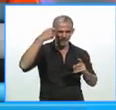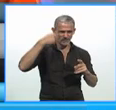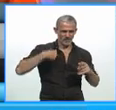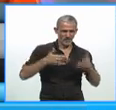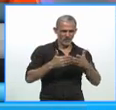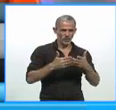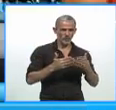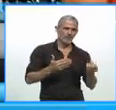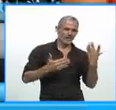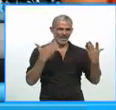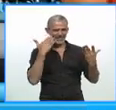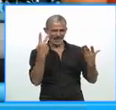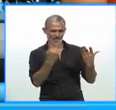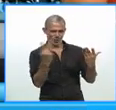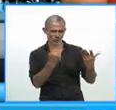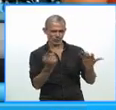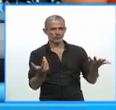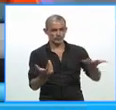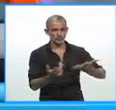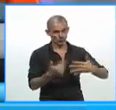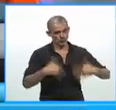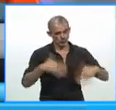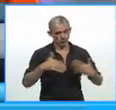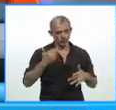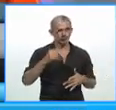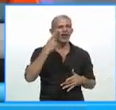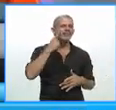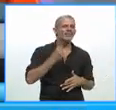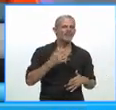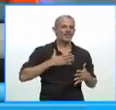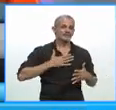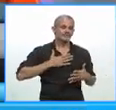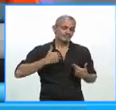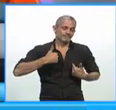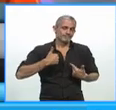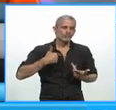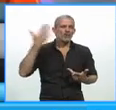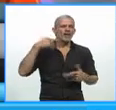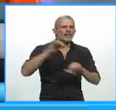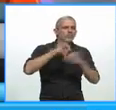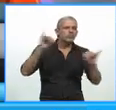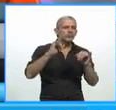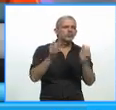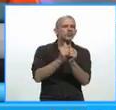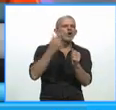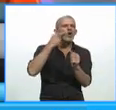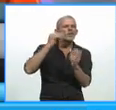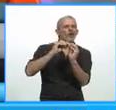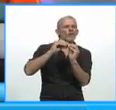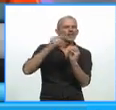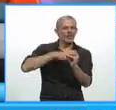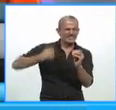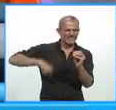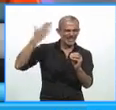doble turno extenso. Sí, es extenso. Los días, sobre todo nosotros, yo cuando hicimos la campaña con Camau, por ejemplo, para China, hicimos